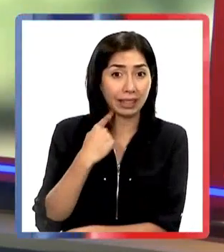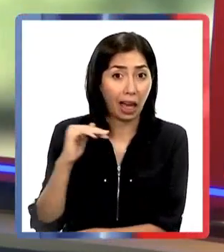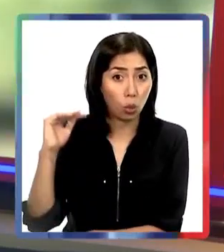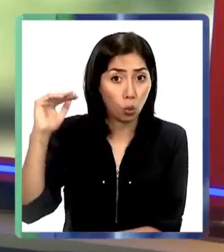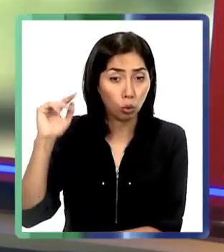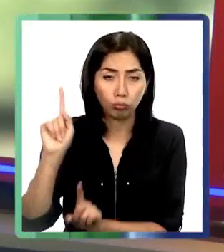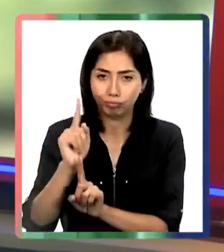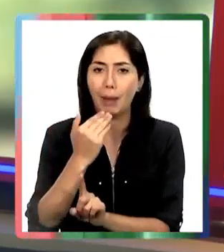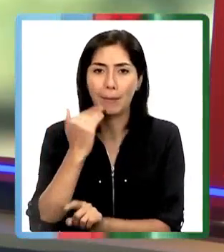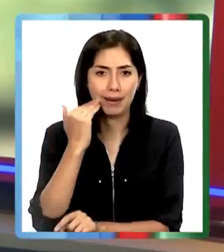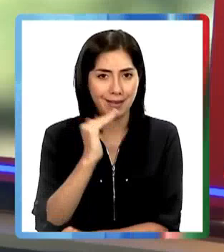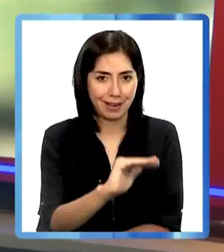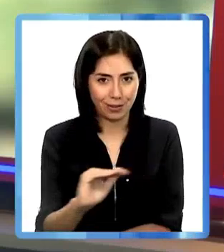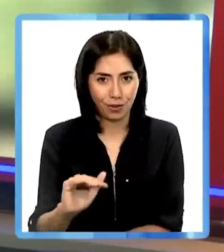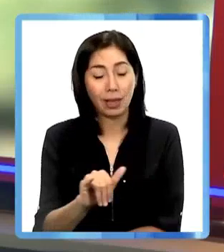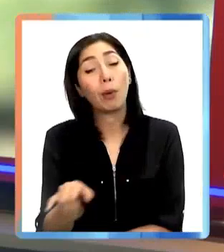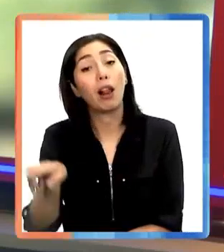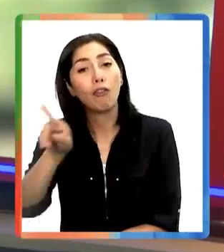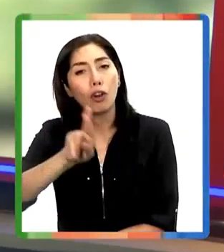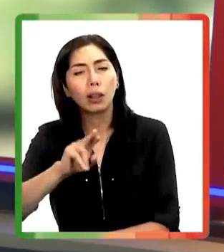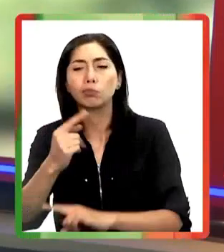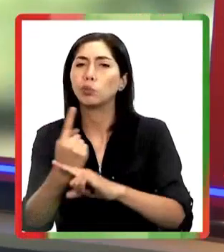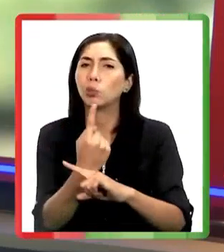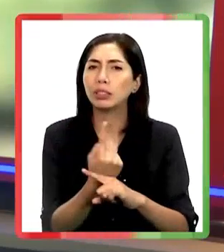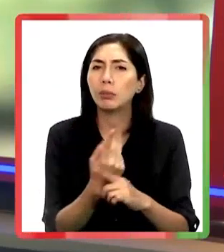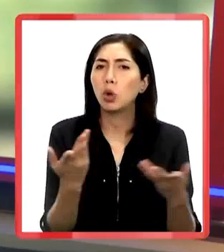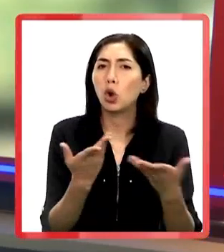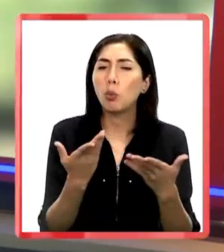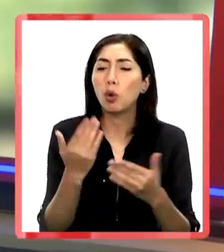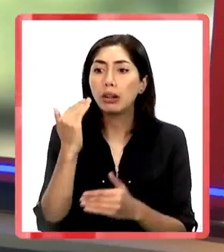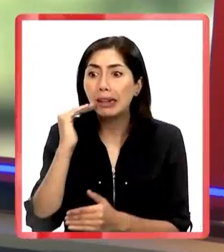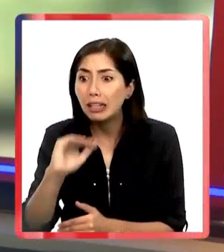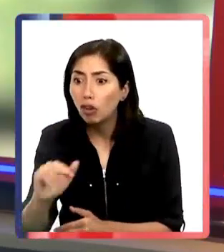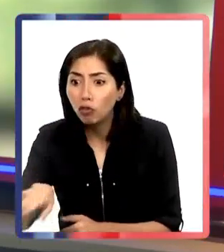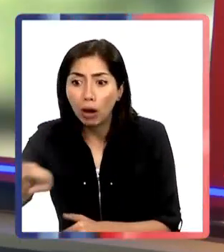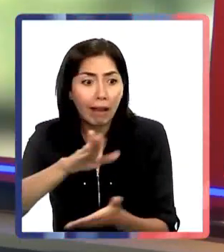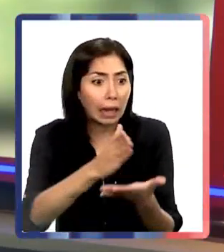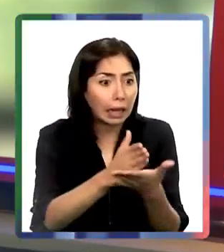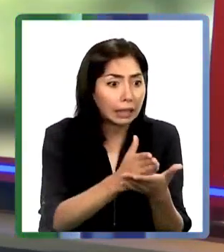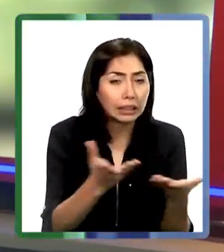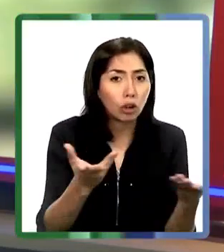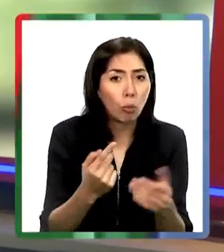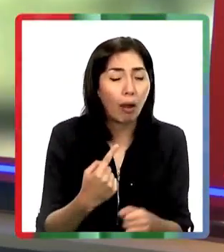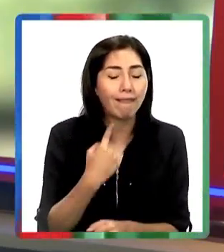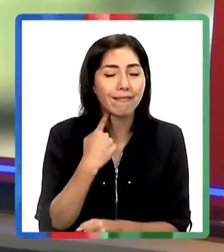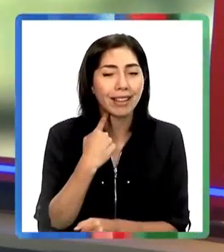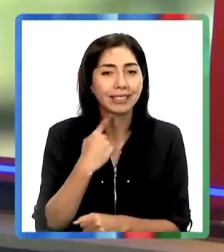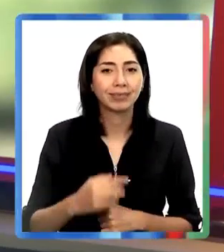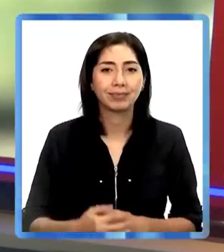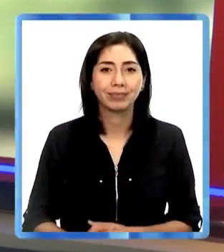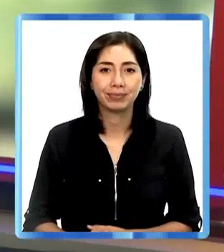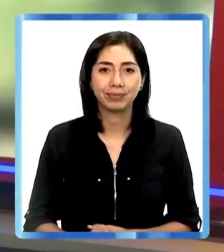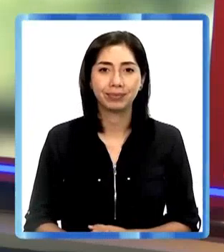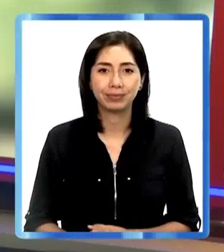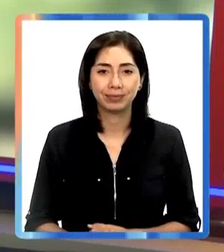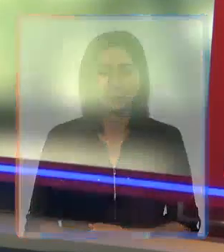también a los niños. Así que a la vuelta vamos a conversar sobre cómo afecta el regreso a clases a los niños y a los adolescentes.